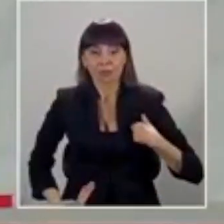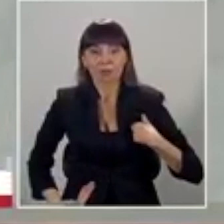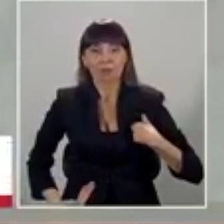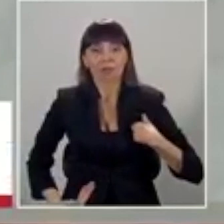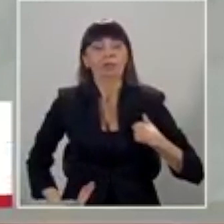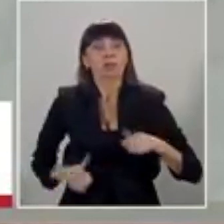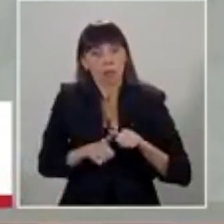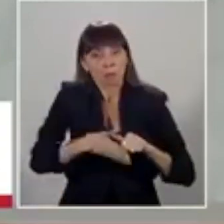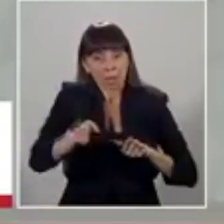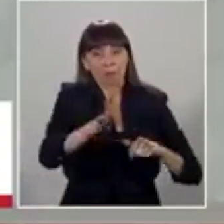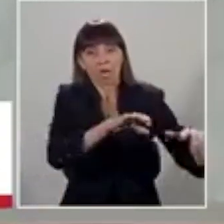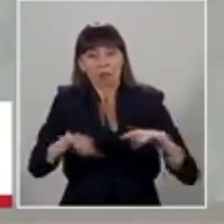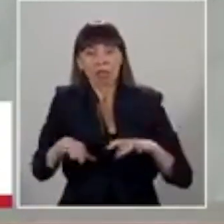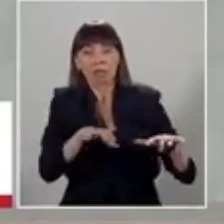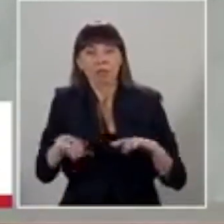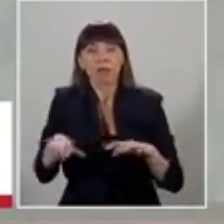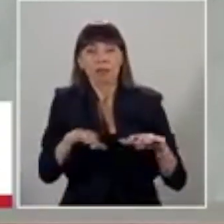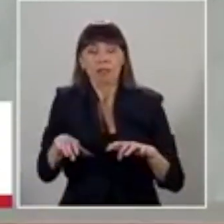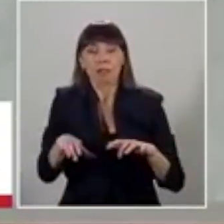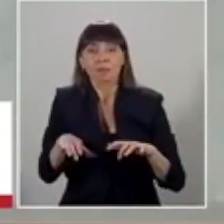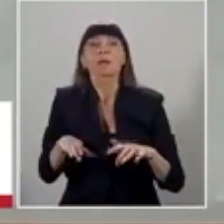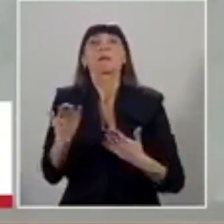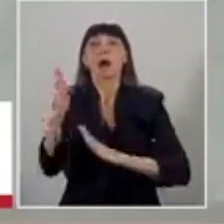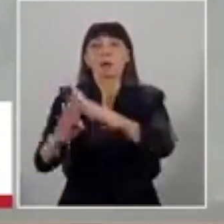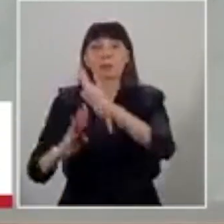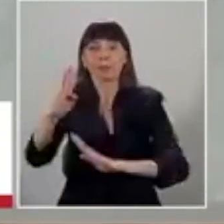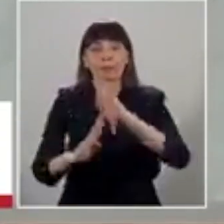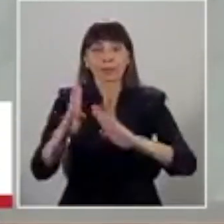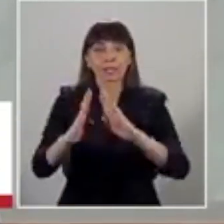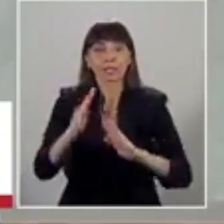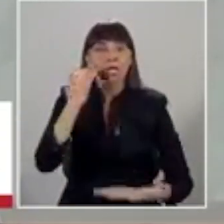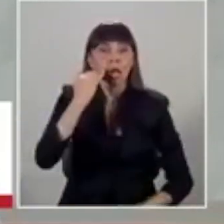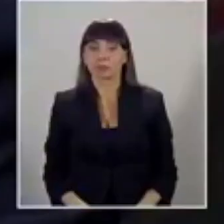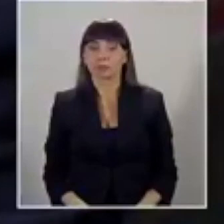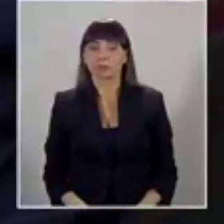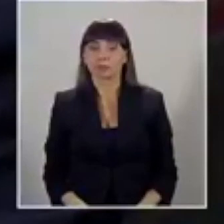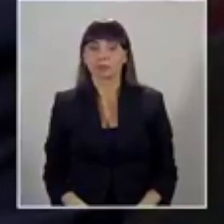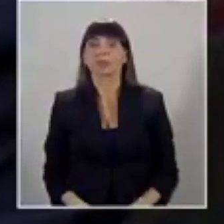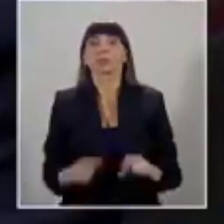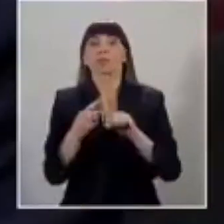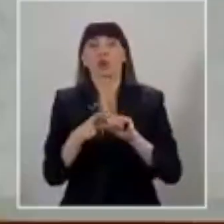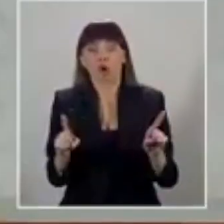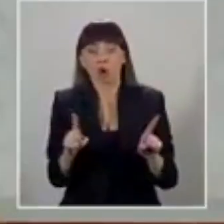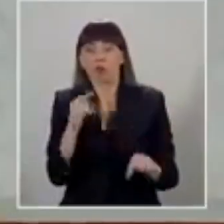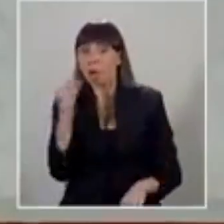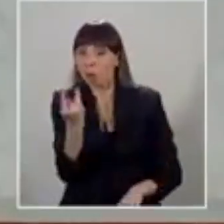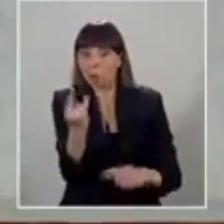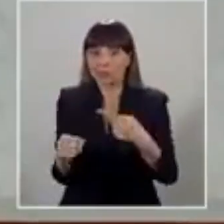actividad permanente e incesante en favor de la protección de nuestra infancia. Otra urgencia